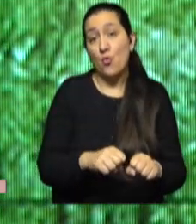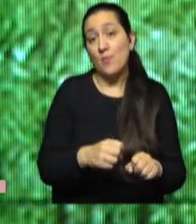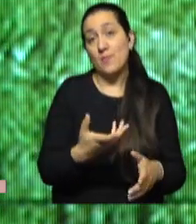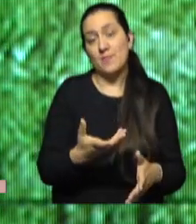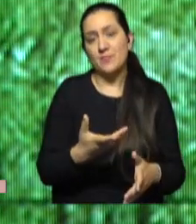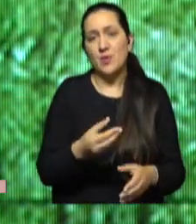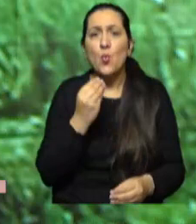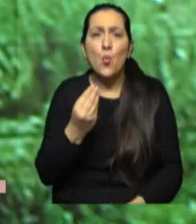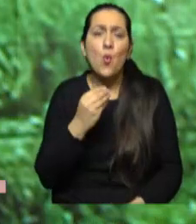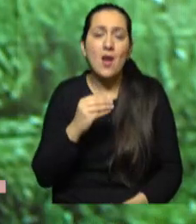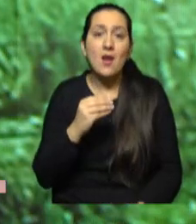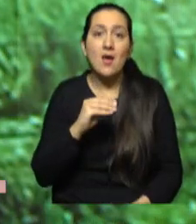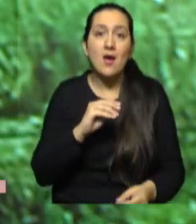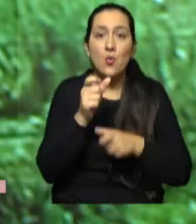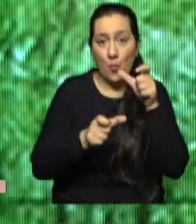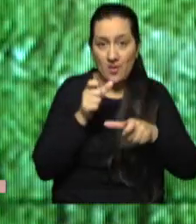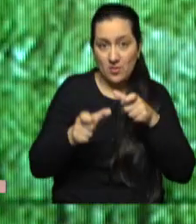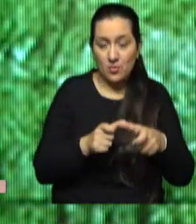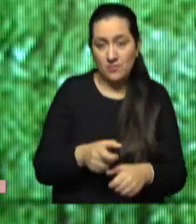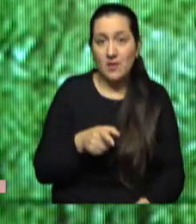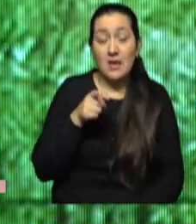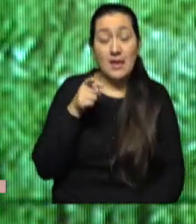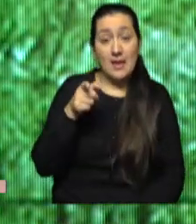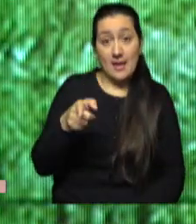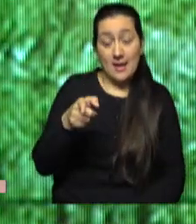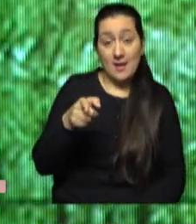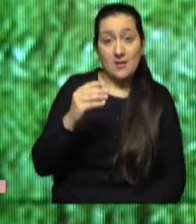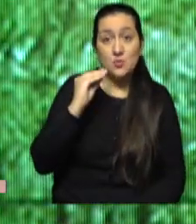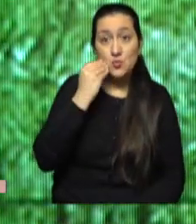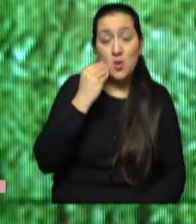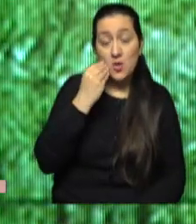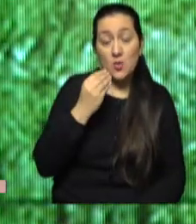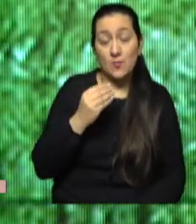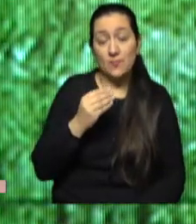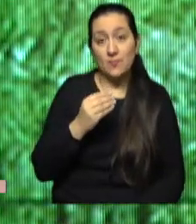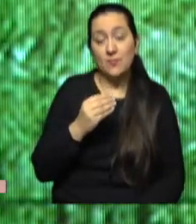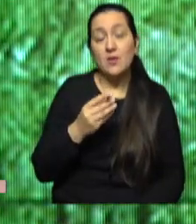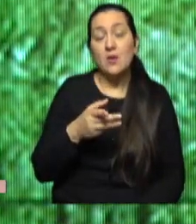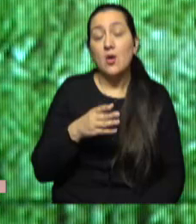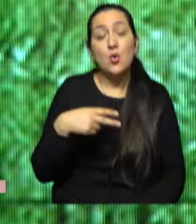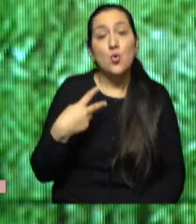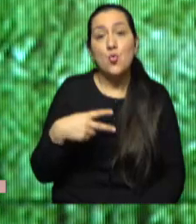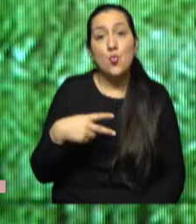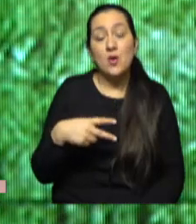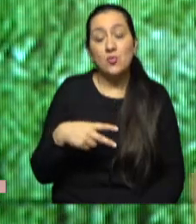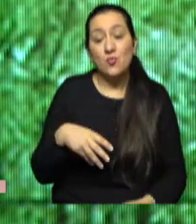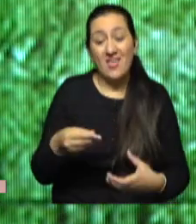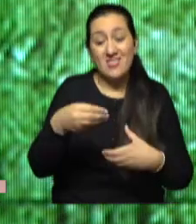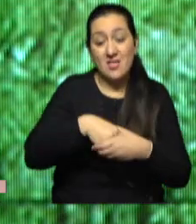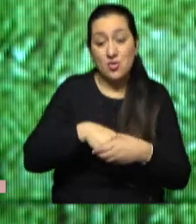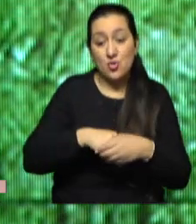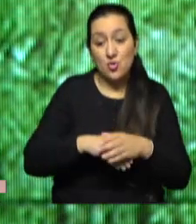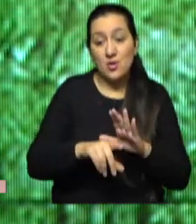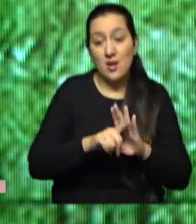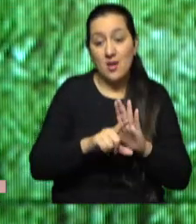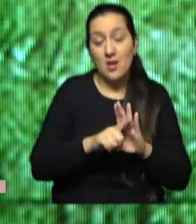Claro pero con qué argumento concreto y que nunca estuvo este dentro de la ley Porque eran tierras que no eran colonizables porque no